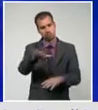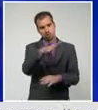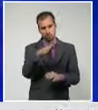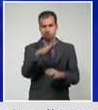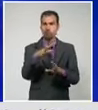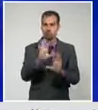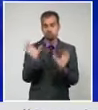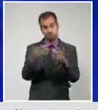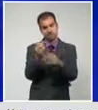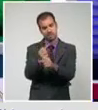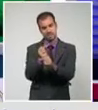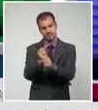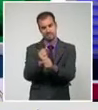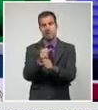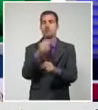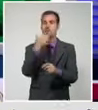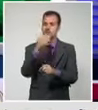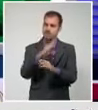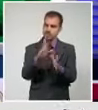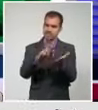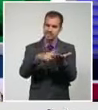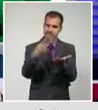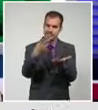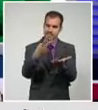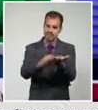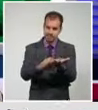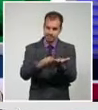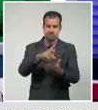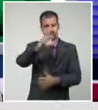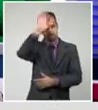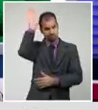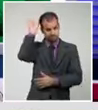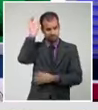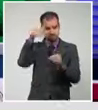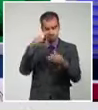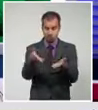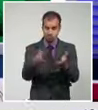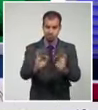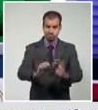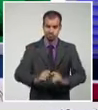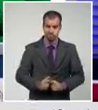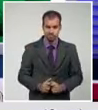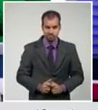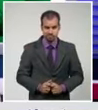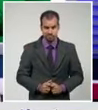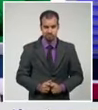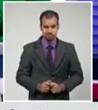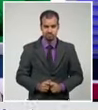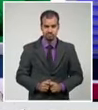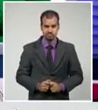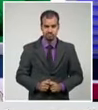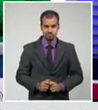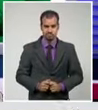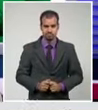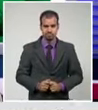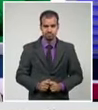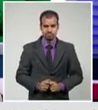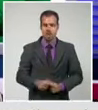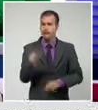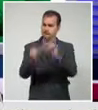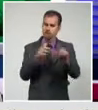nos acompaña, al intérprete de Leonel Mieres, que está con nosotros hoy. A las personas que escuchan la